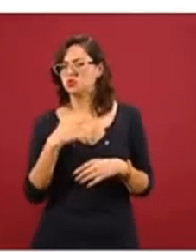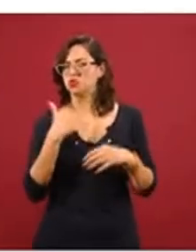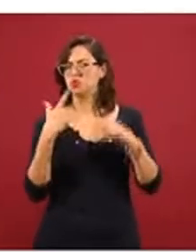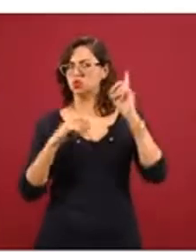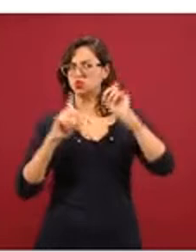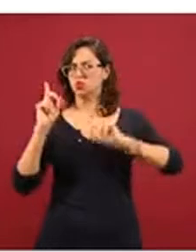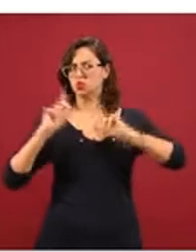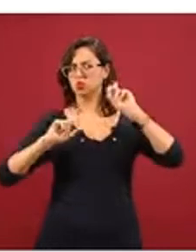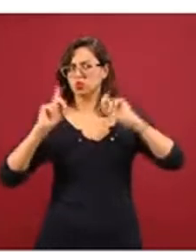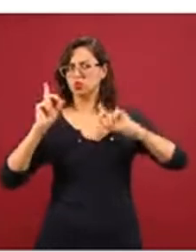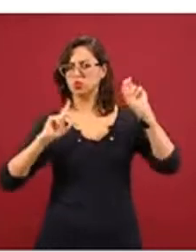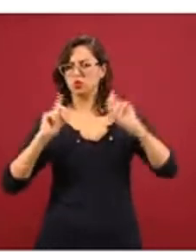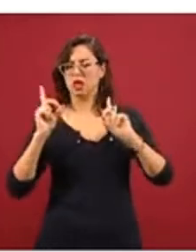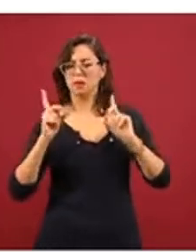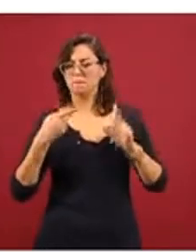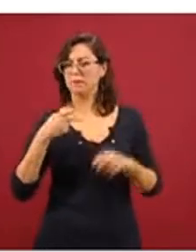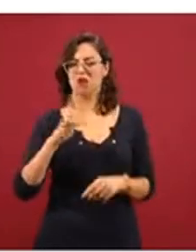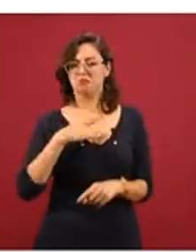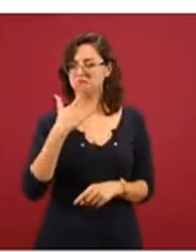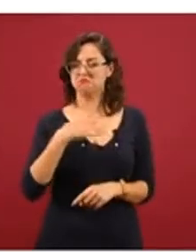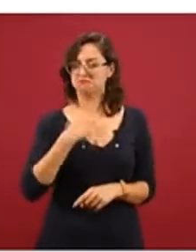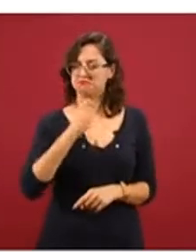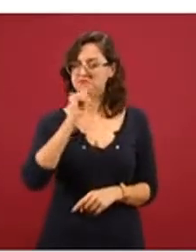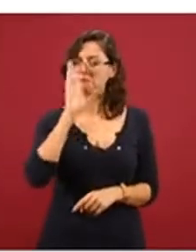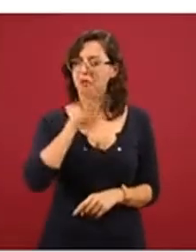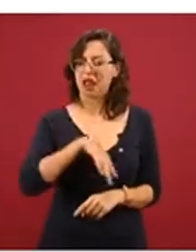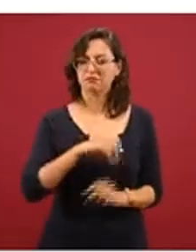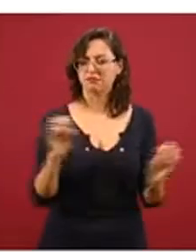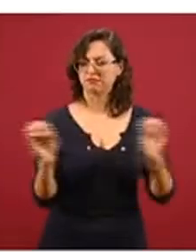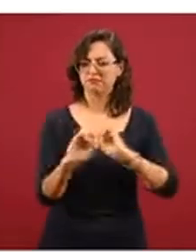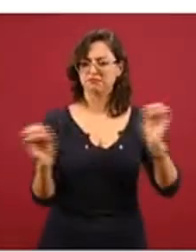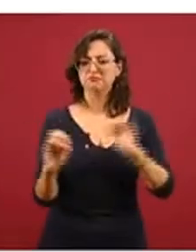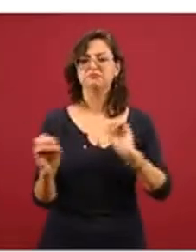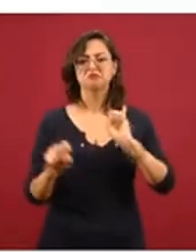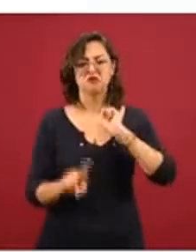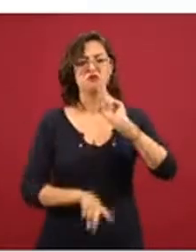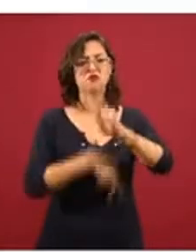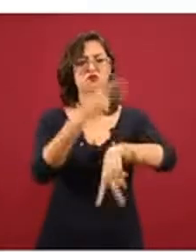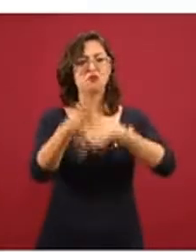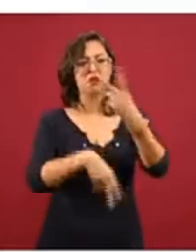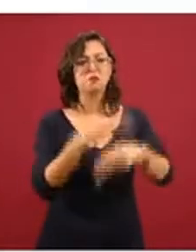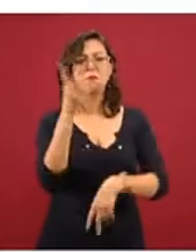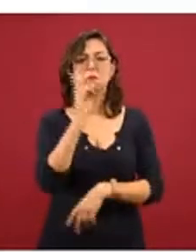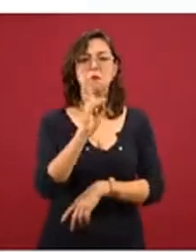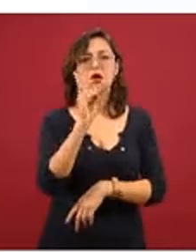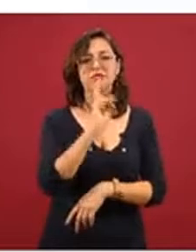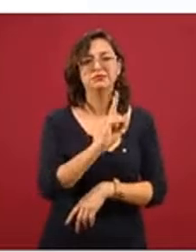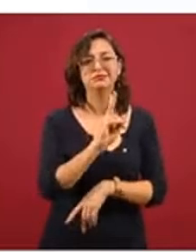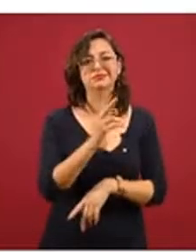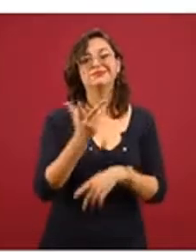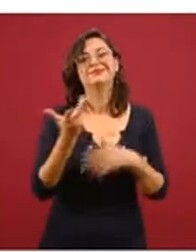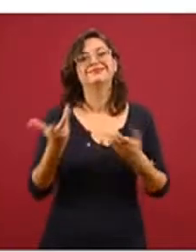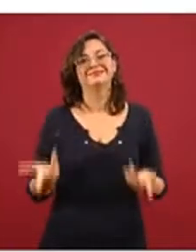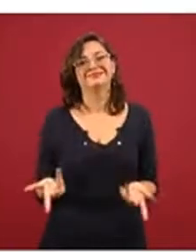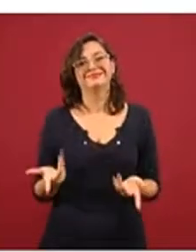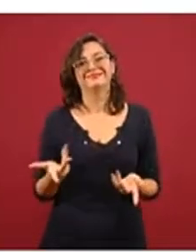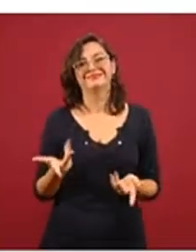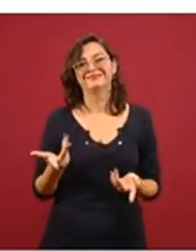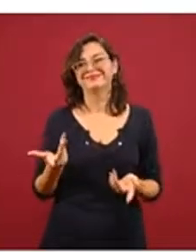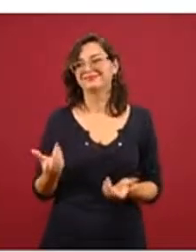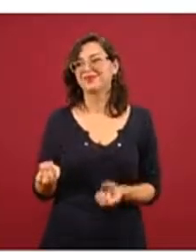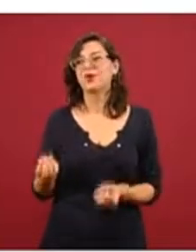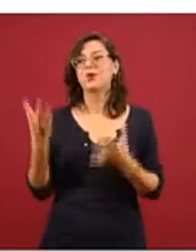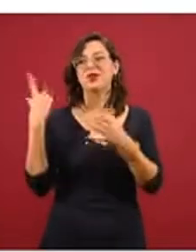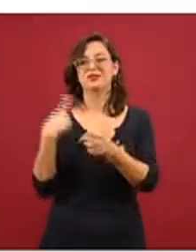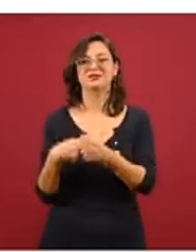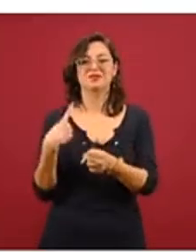si estaban o no contagiadas, se hicieron la prueba, pero vean cómo en este grupo el porcentaje de positividad